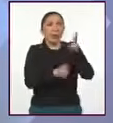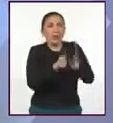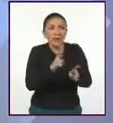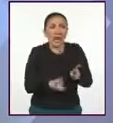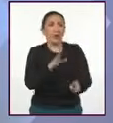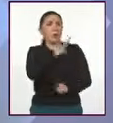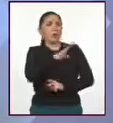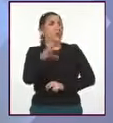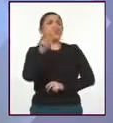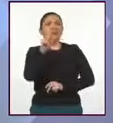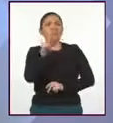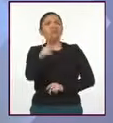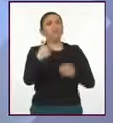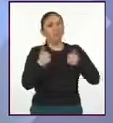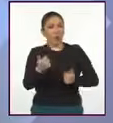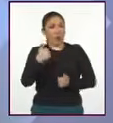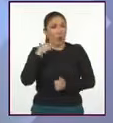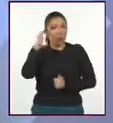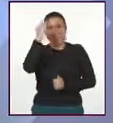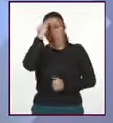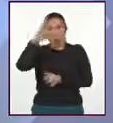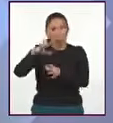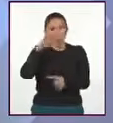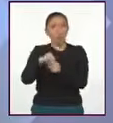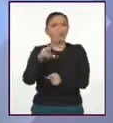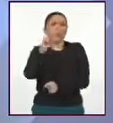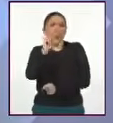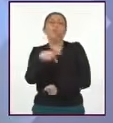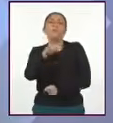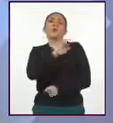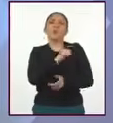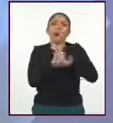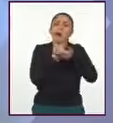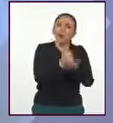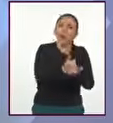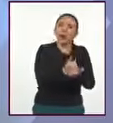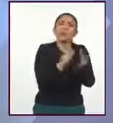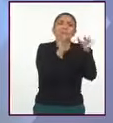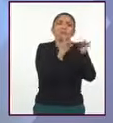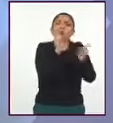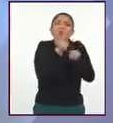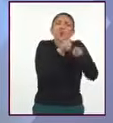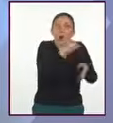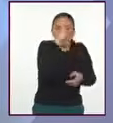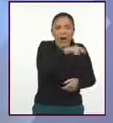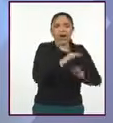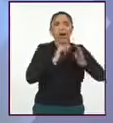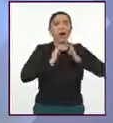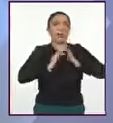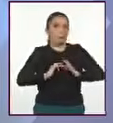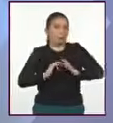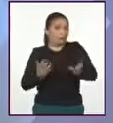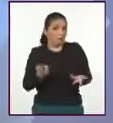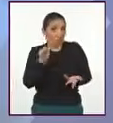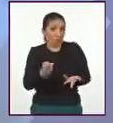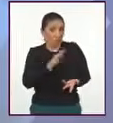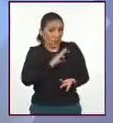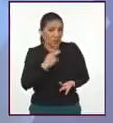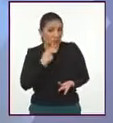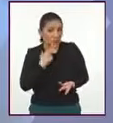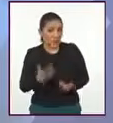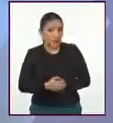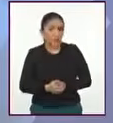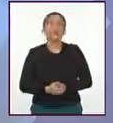que a lo mejor yo no tengo toda la información, pero de alguna manera algo puedo ayudar. ¿Esto puede servir?